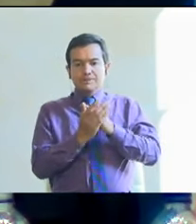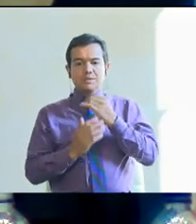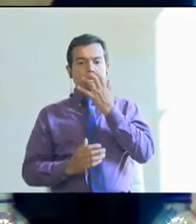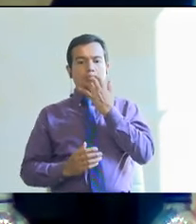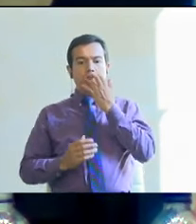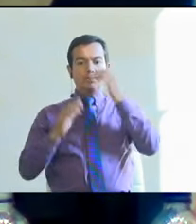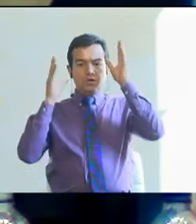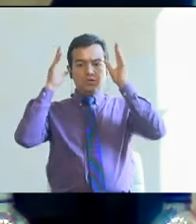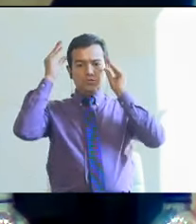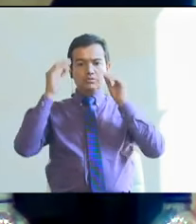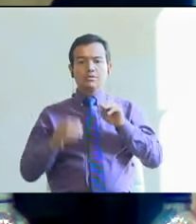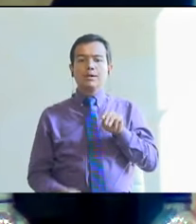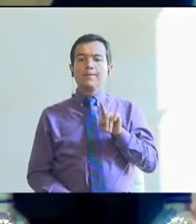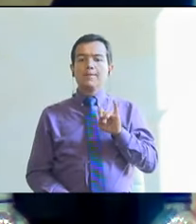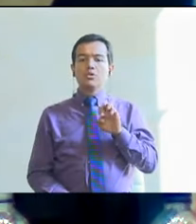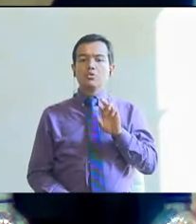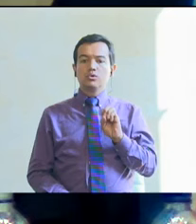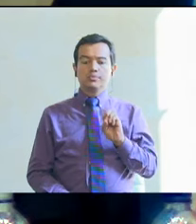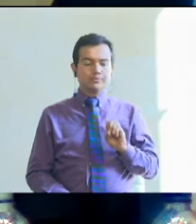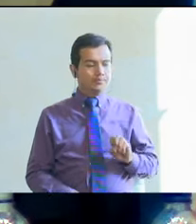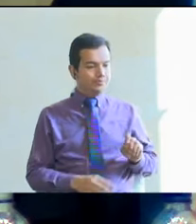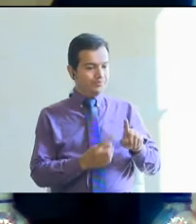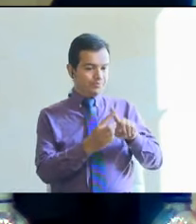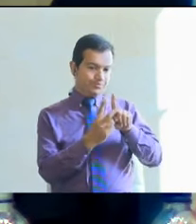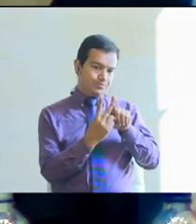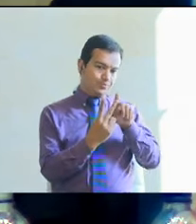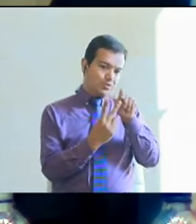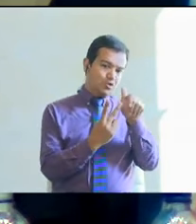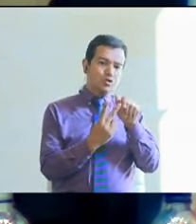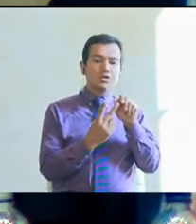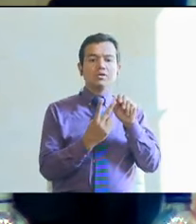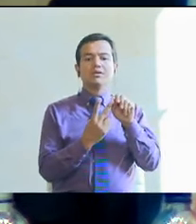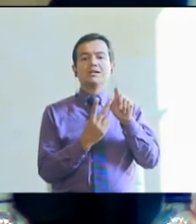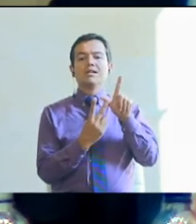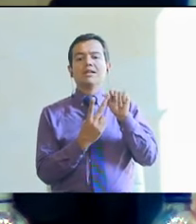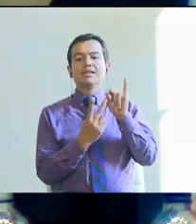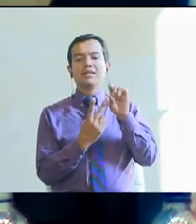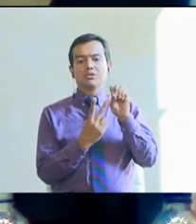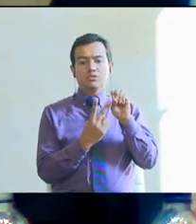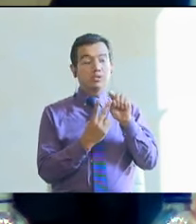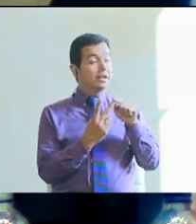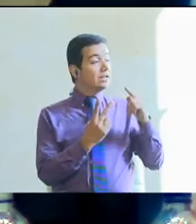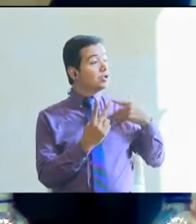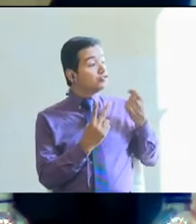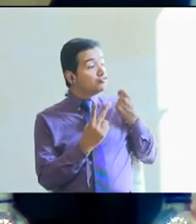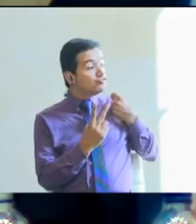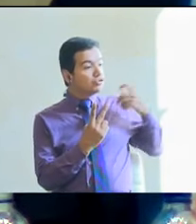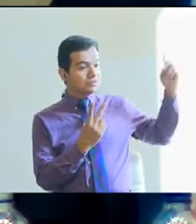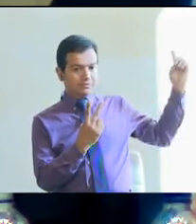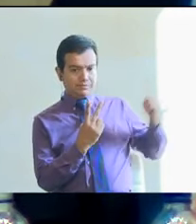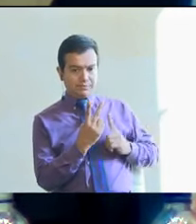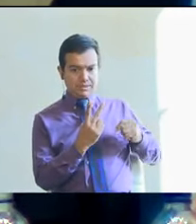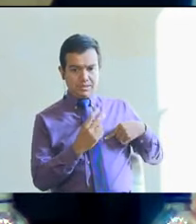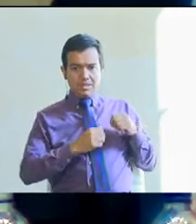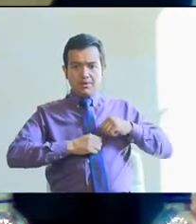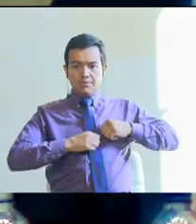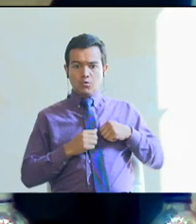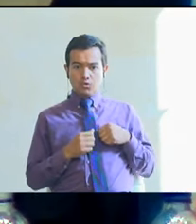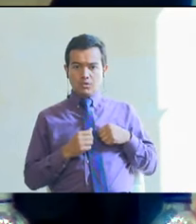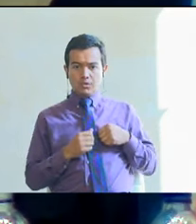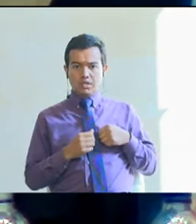hoy un desgarrador testimonio acaba de llegar a Bogotá después de cruzar la